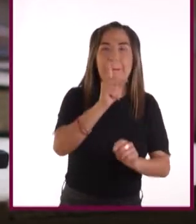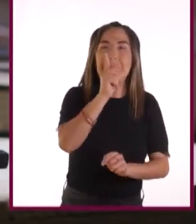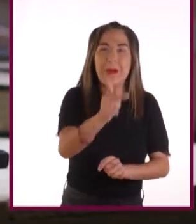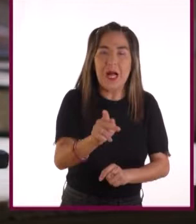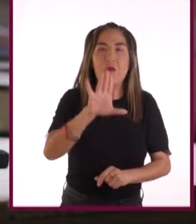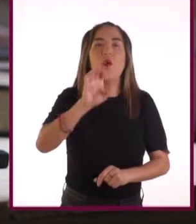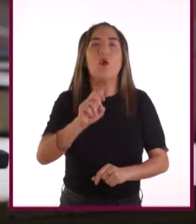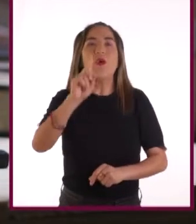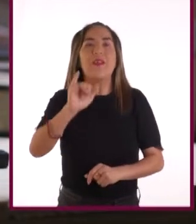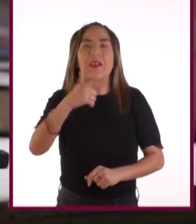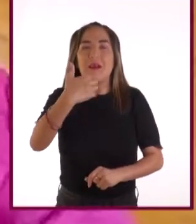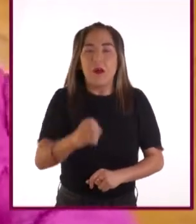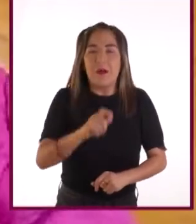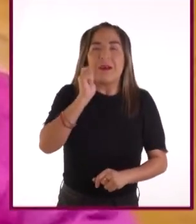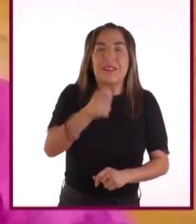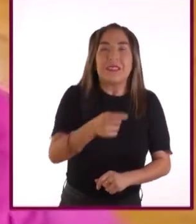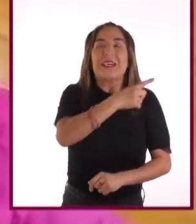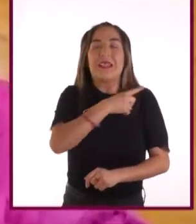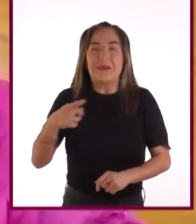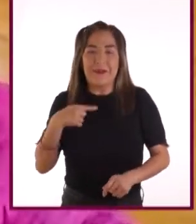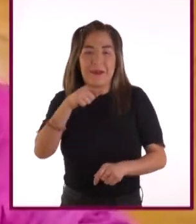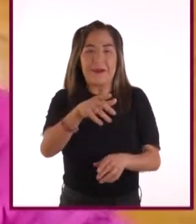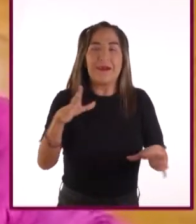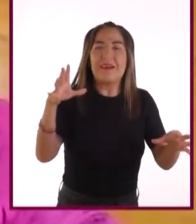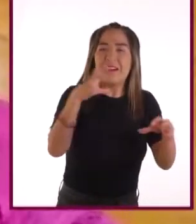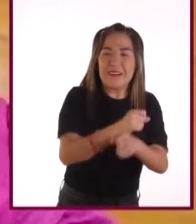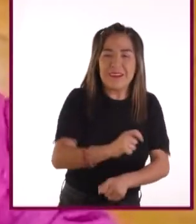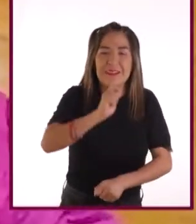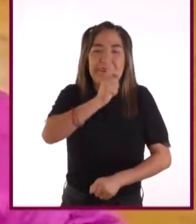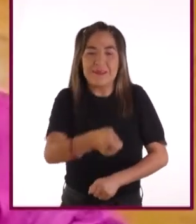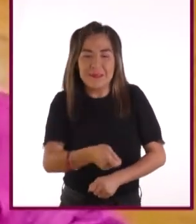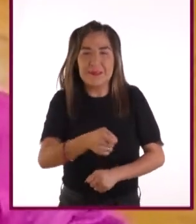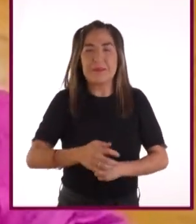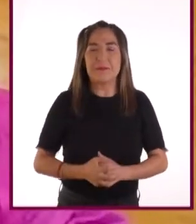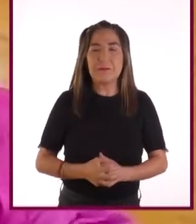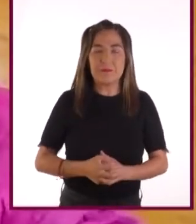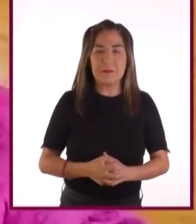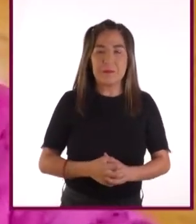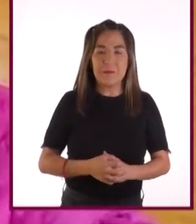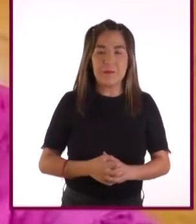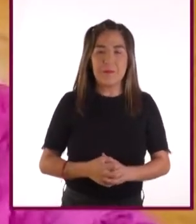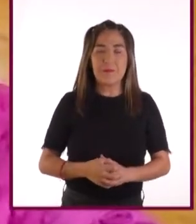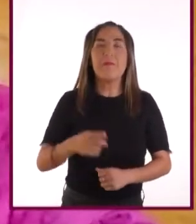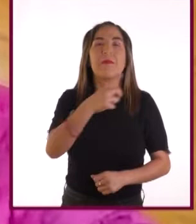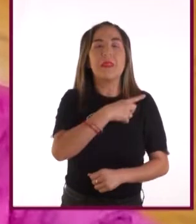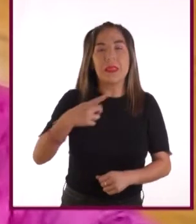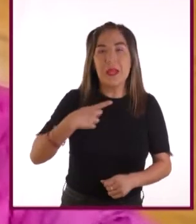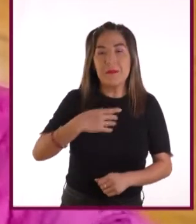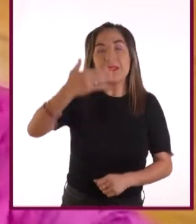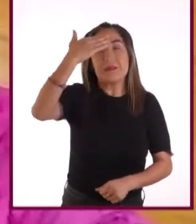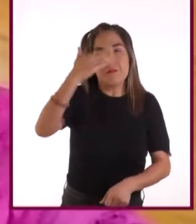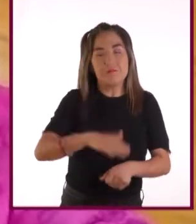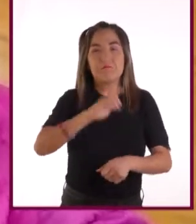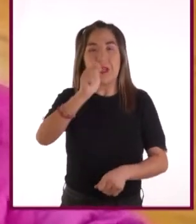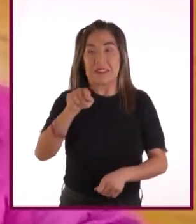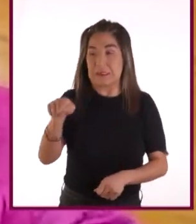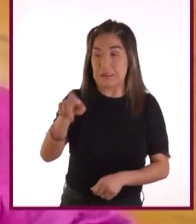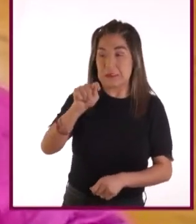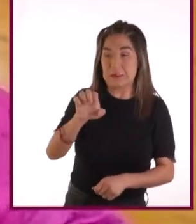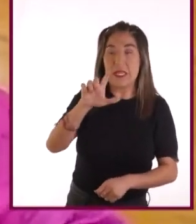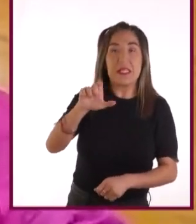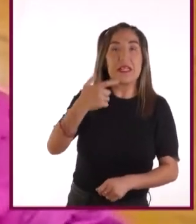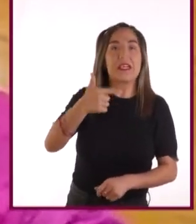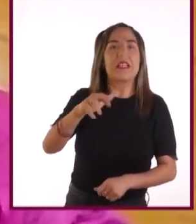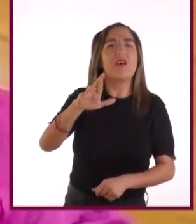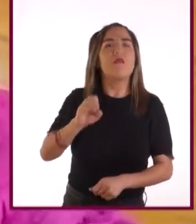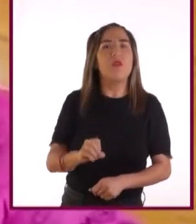¿no? O sea, igual un código que había que descifrar del otro lado. Hay que tener de manera consciente que los